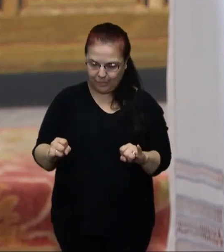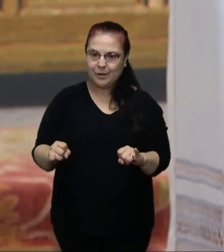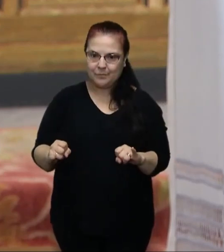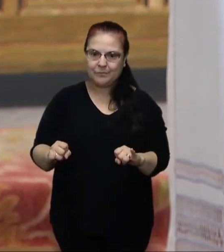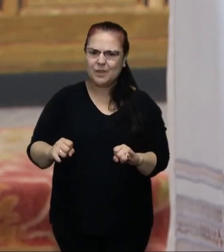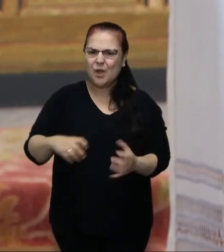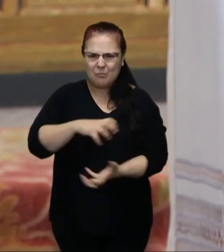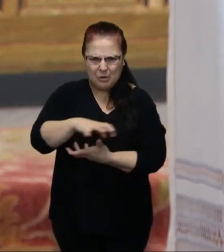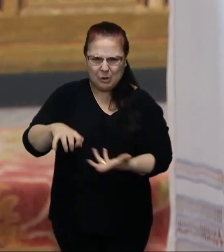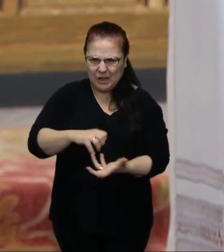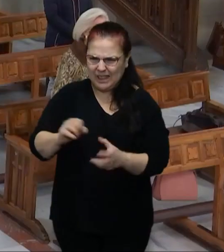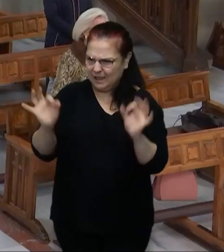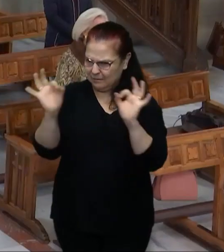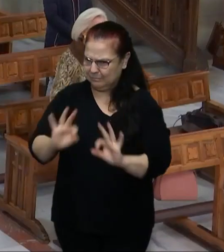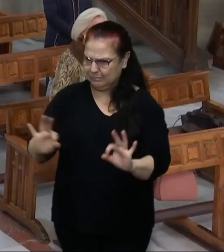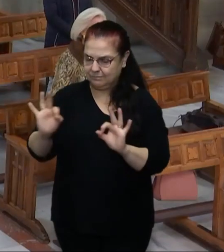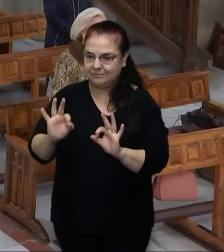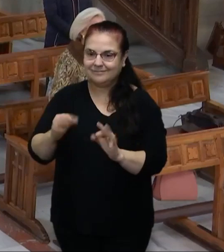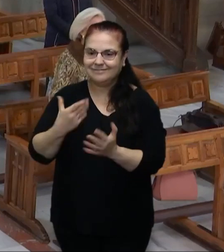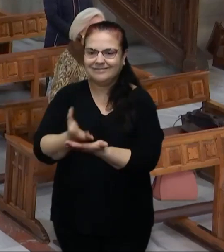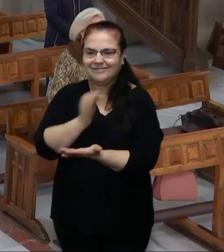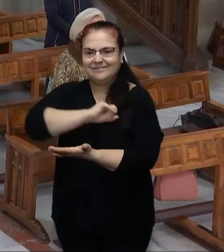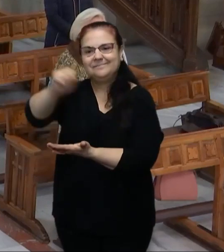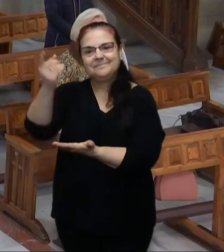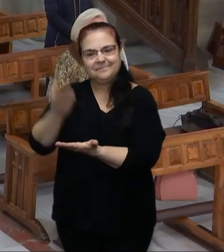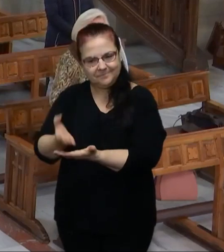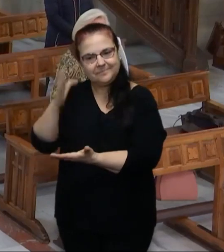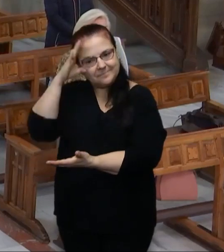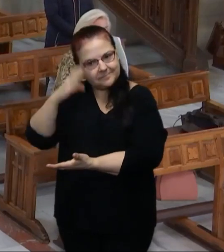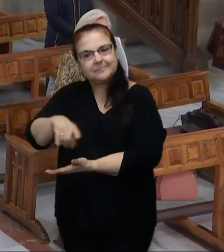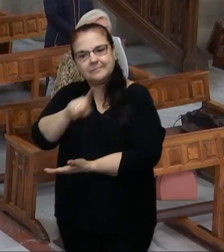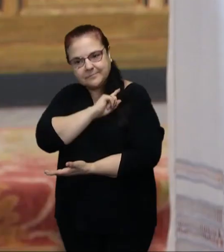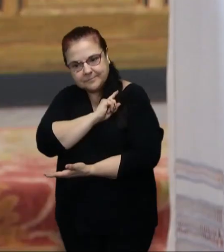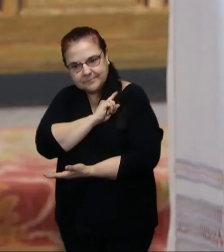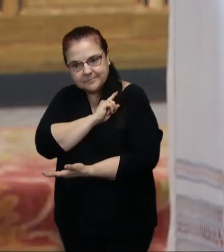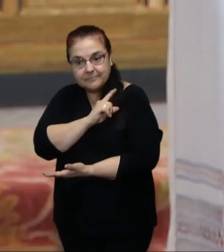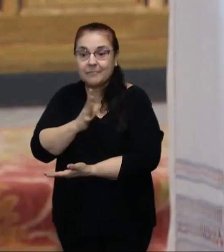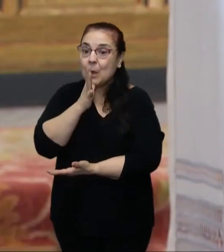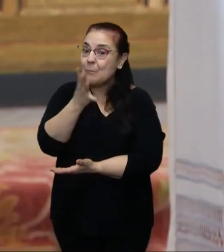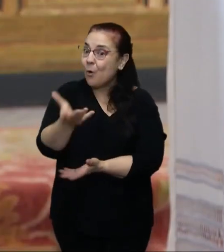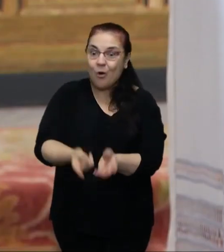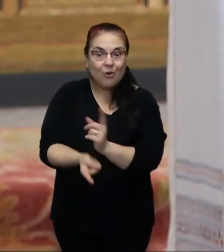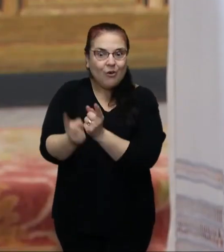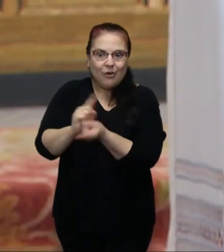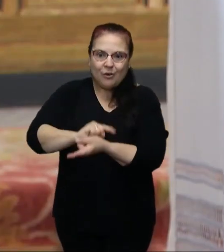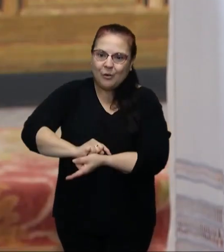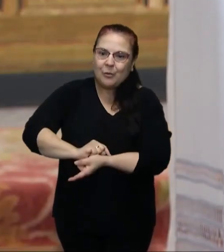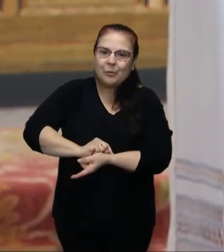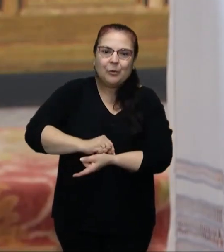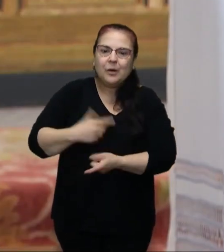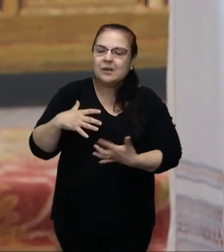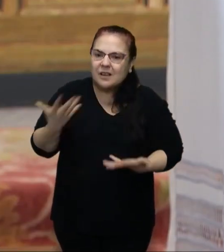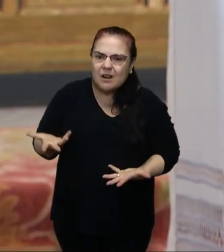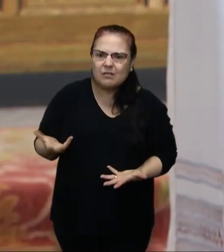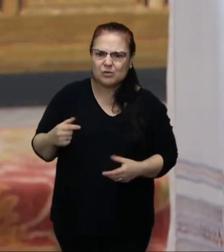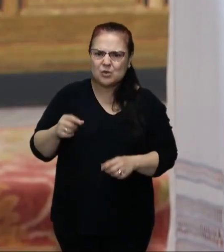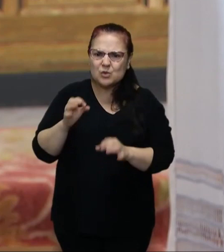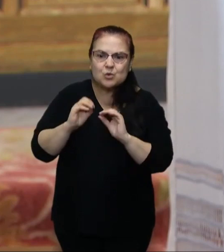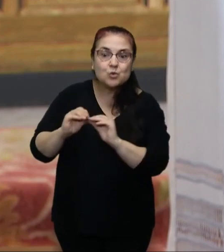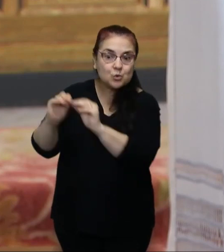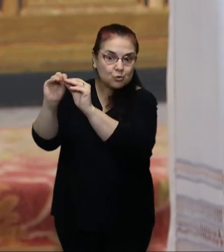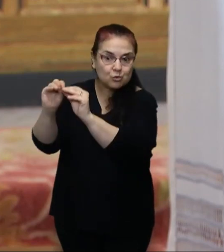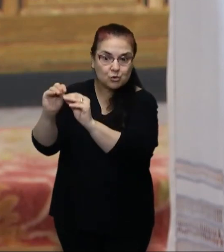y violencia, roguemos al Señor. Te rogamos, óyenos. Por la conversión de los que pretenden arreglar sus